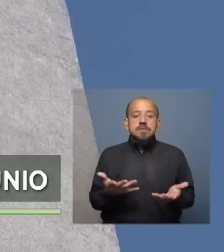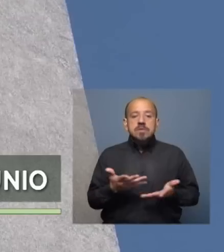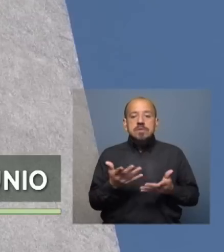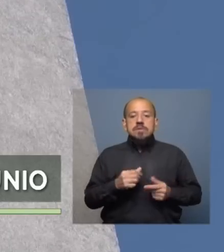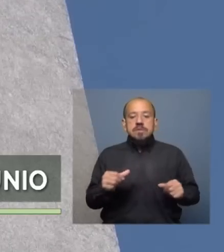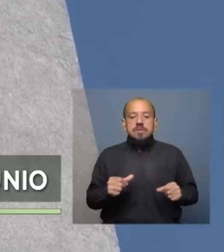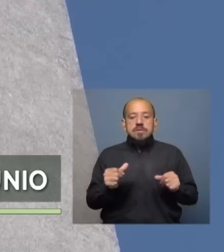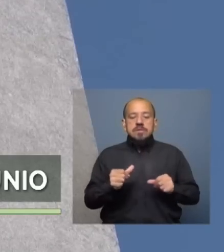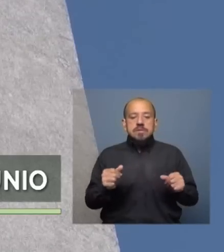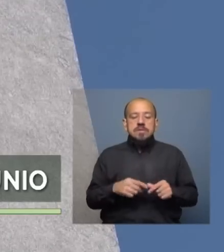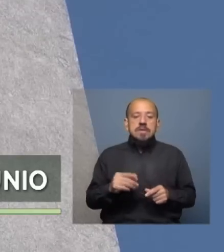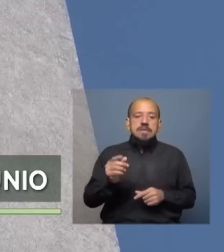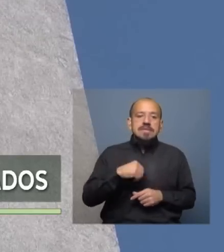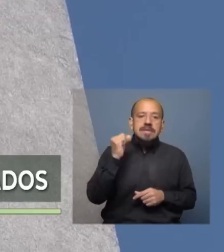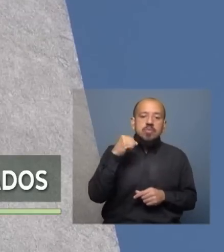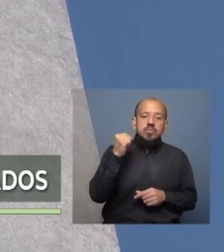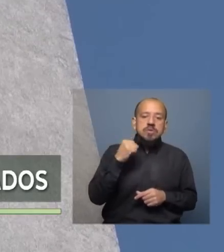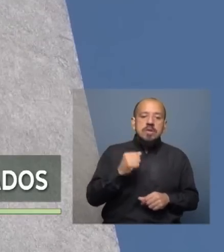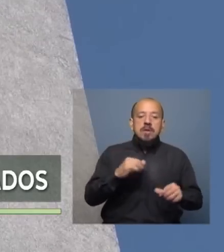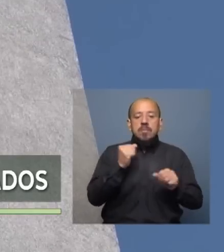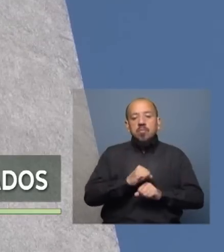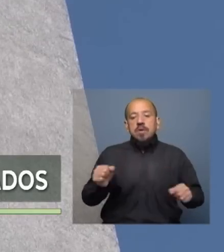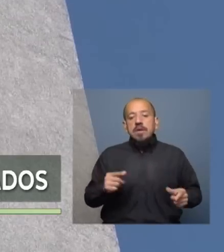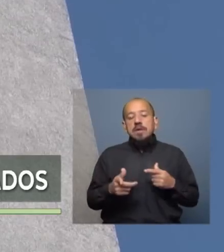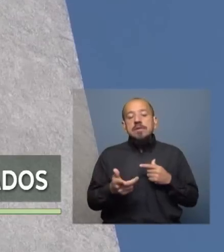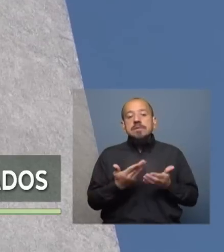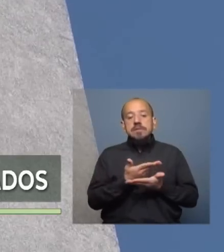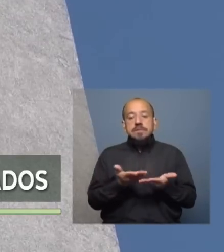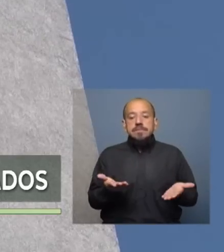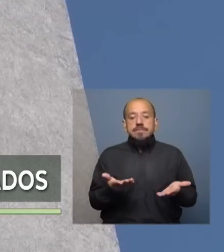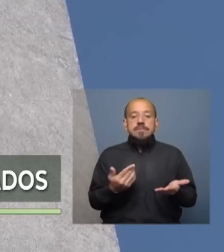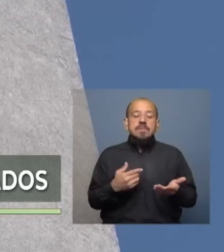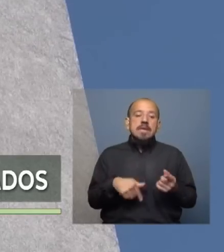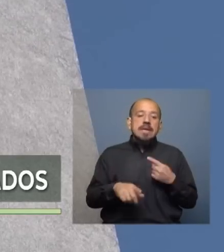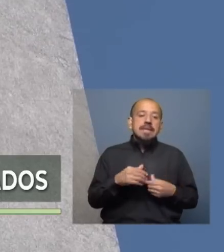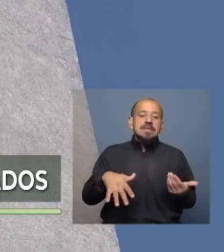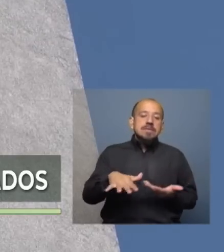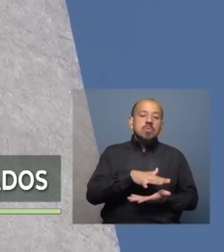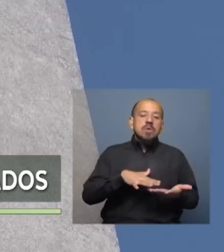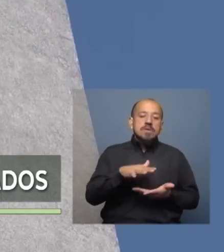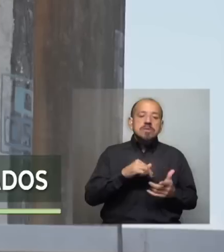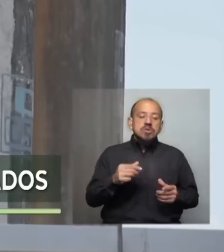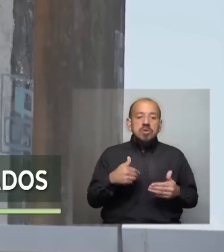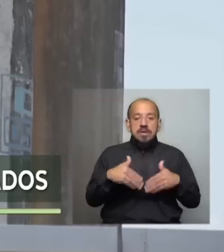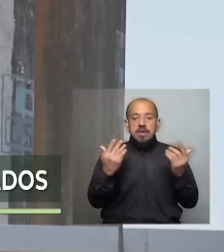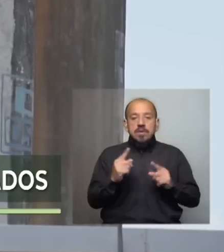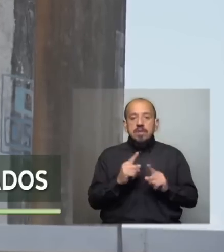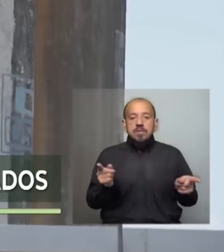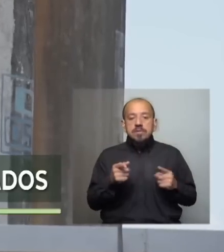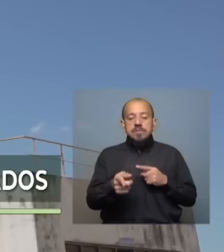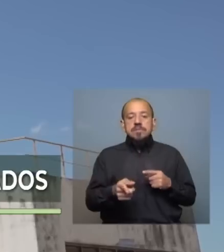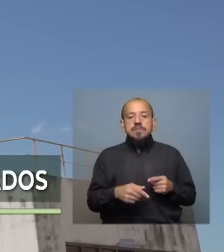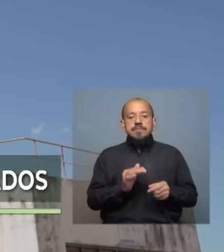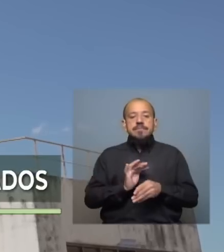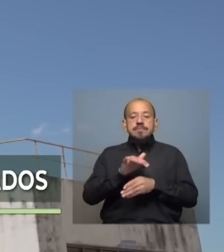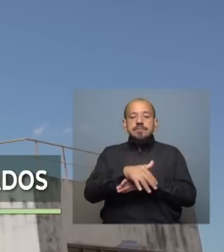está construyendo en Santa Lucía permitan atender la situación de déficit hídrico y que la situación no sea grave La Represa tendrá